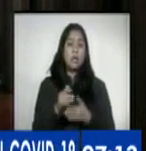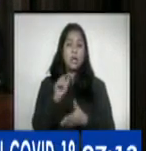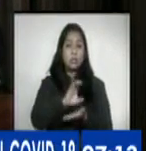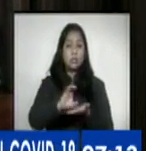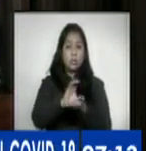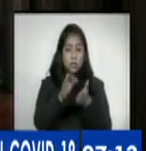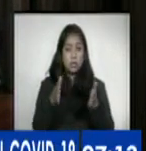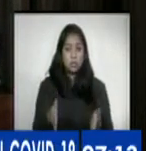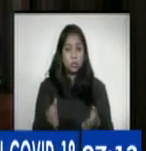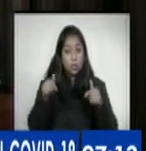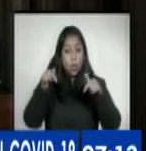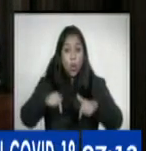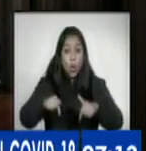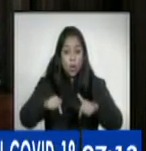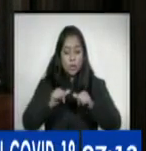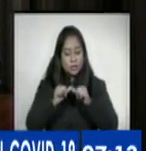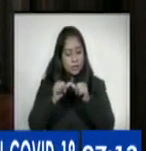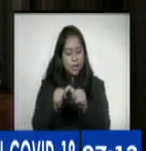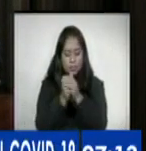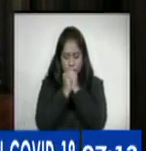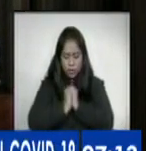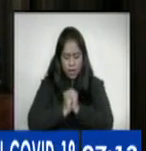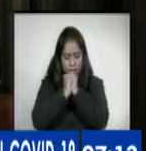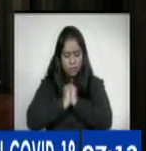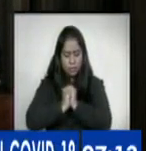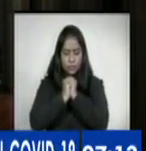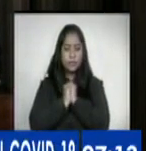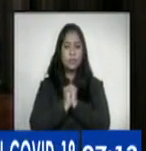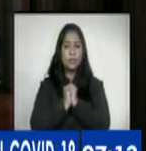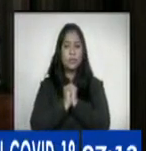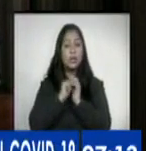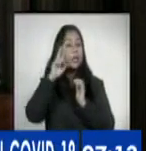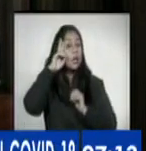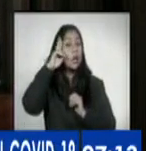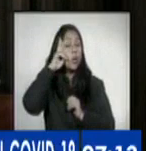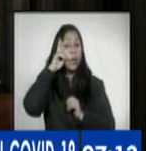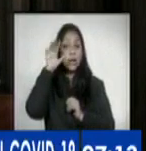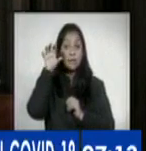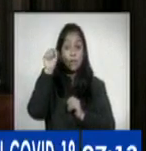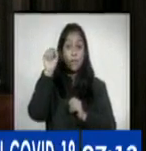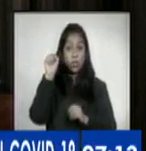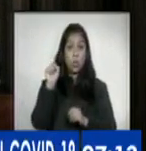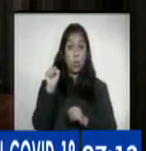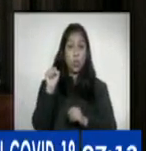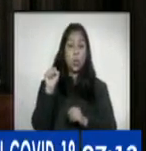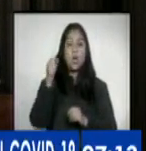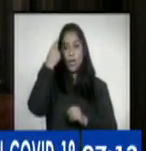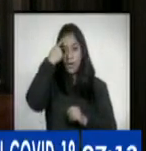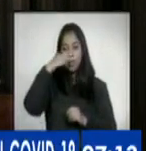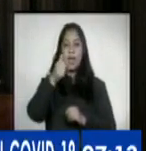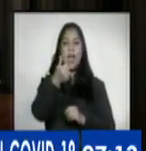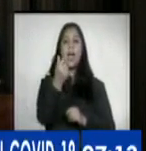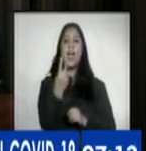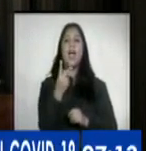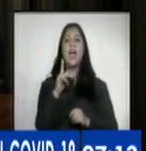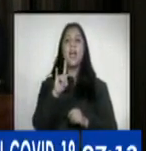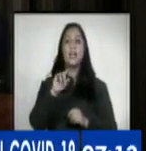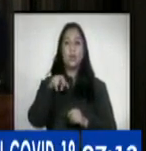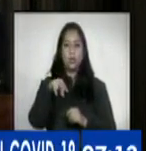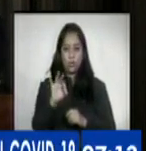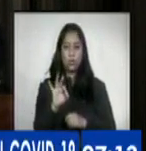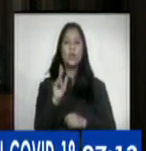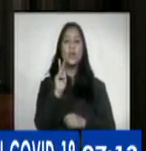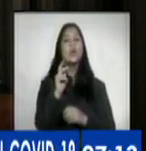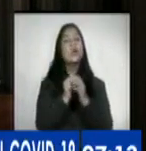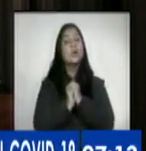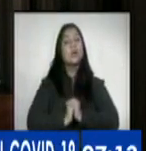hoy sigamos orando como lo hemos hecho. Recuerden que el sábado es día de ayuno y oración. Se lo digo